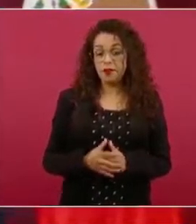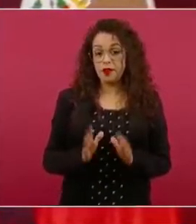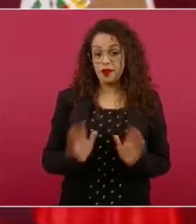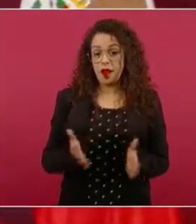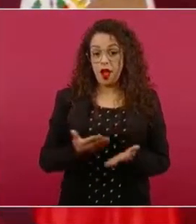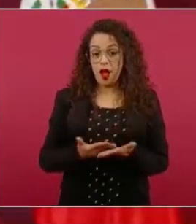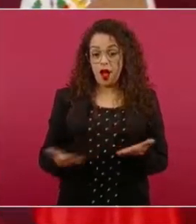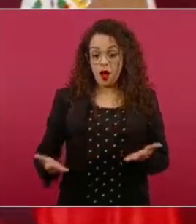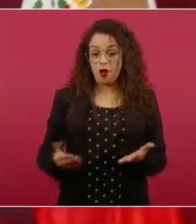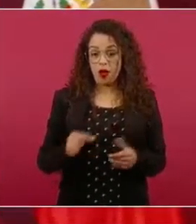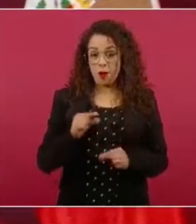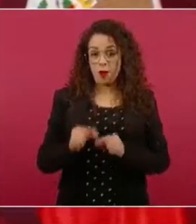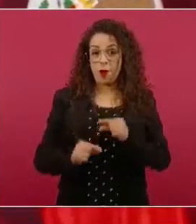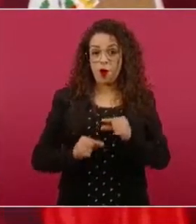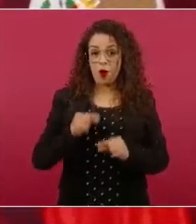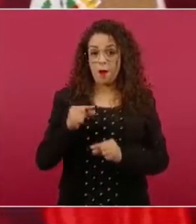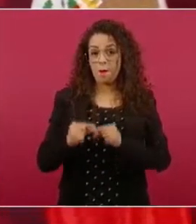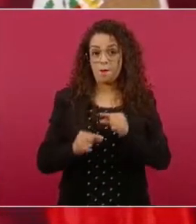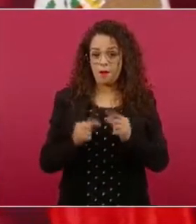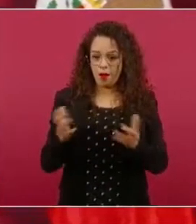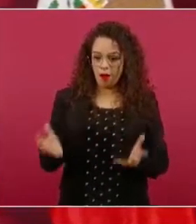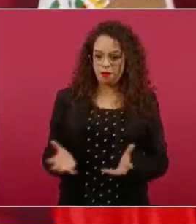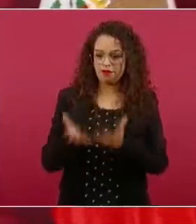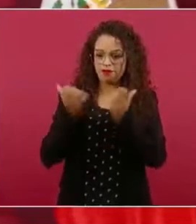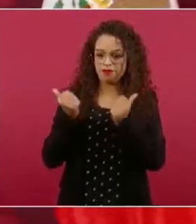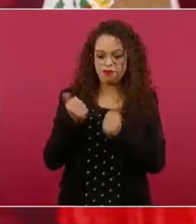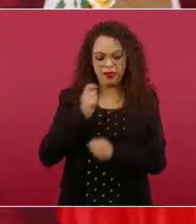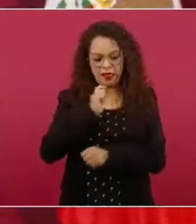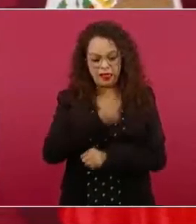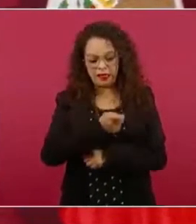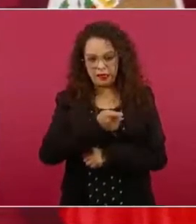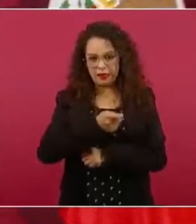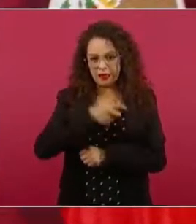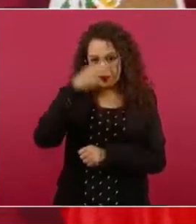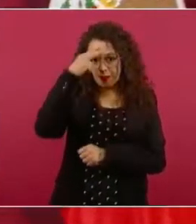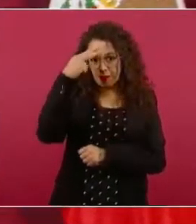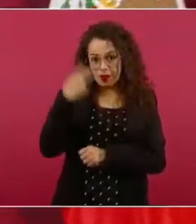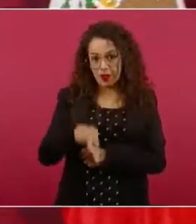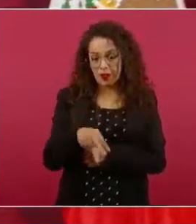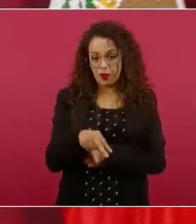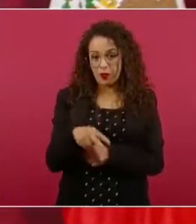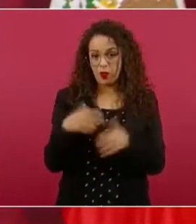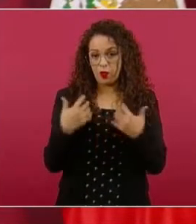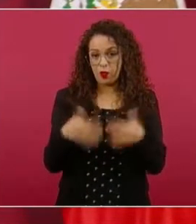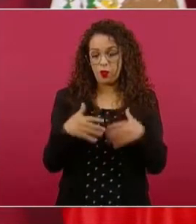su prestigio, su grandeza, su gloria.